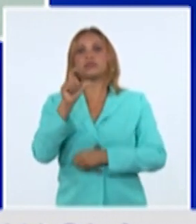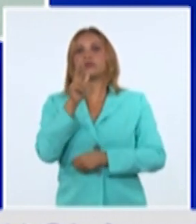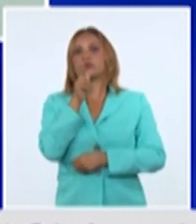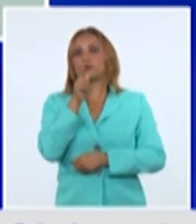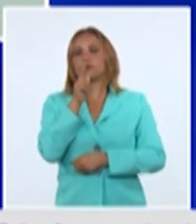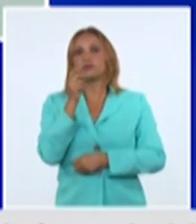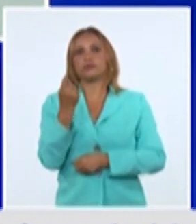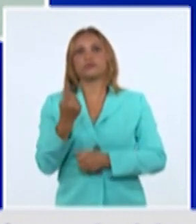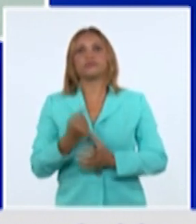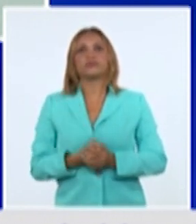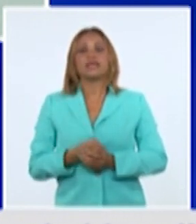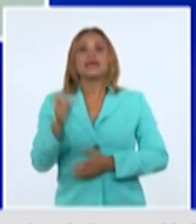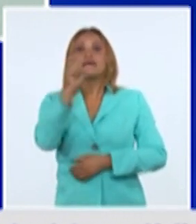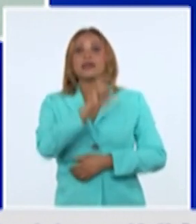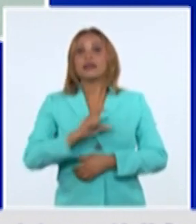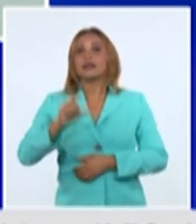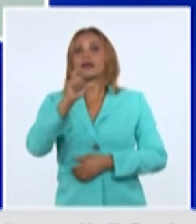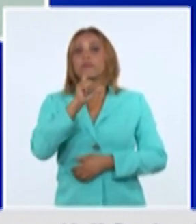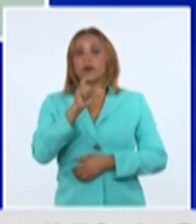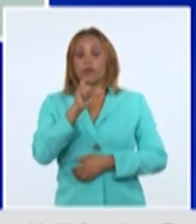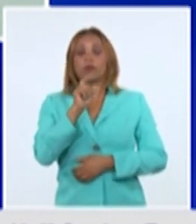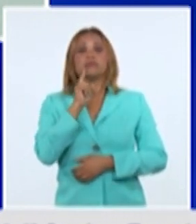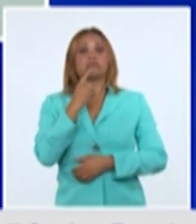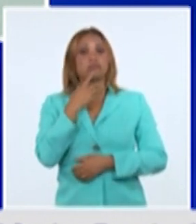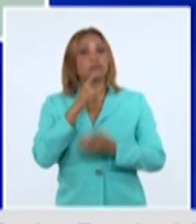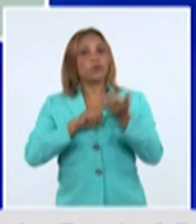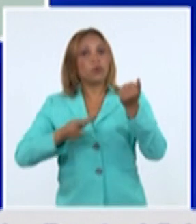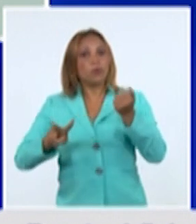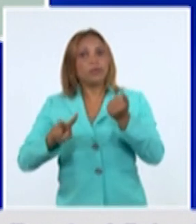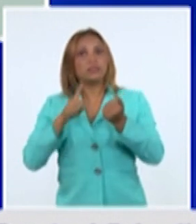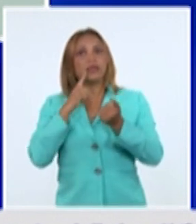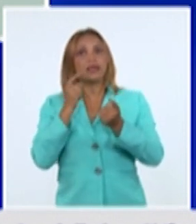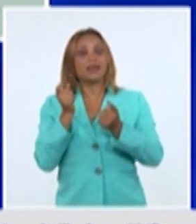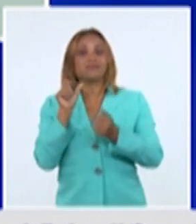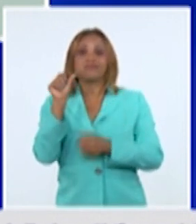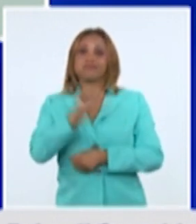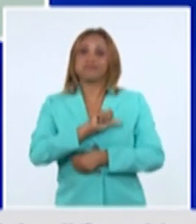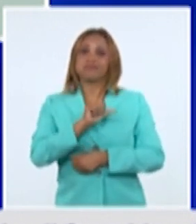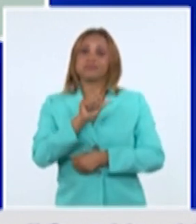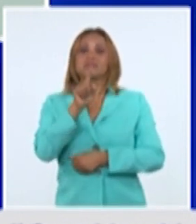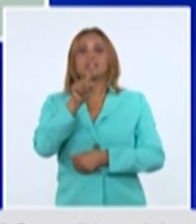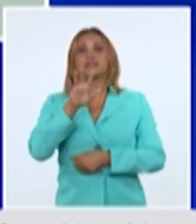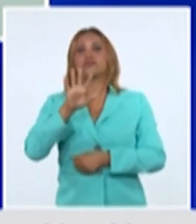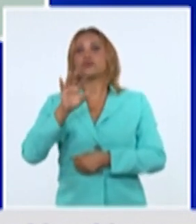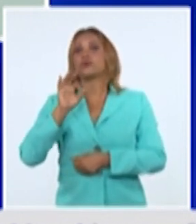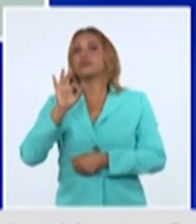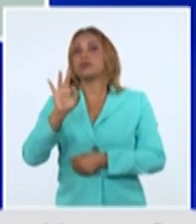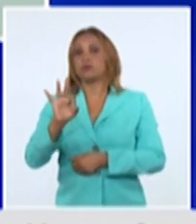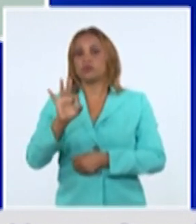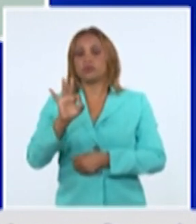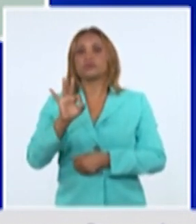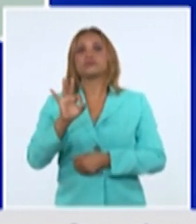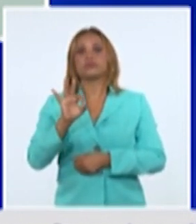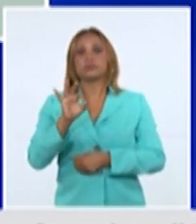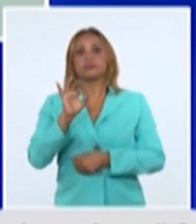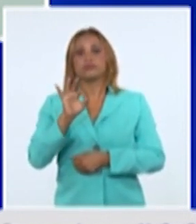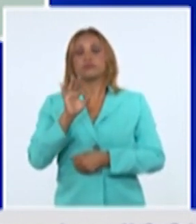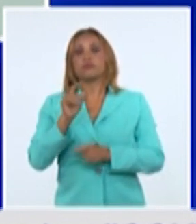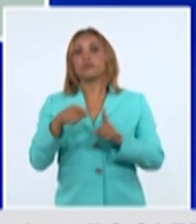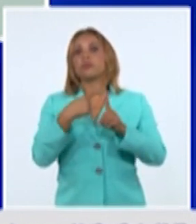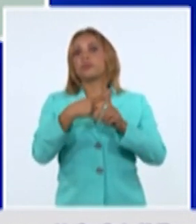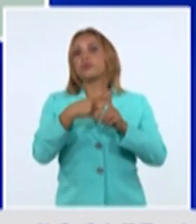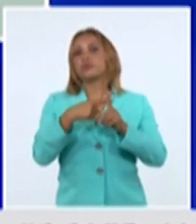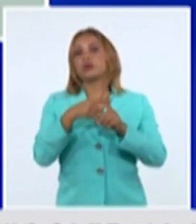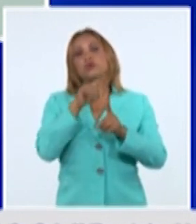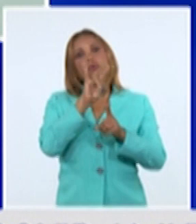Camagüey sigue siendo la provincia cubana con el escenario epidemiológico más desfavorable, hoy con 158 casos autóctonos,